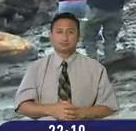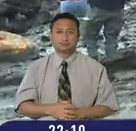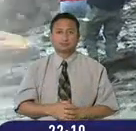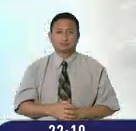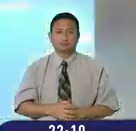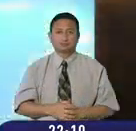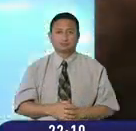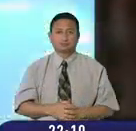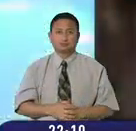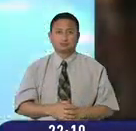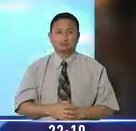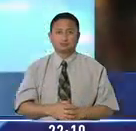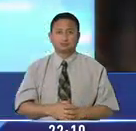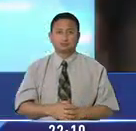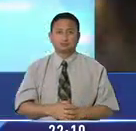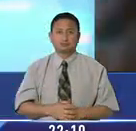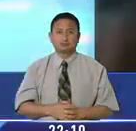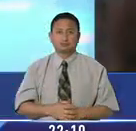Sánchez.